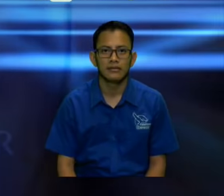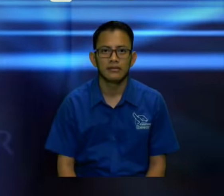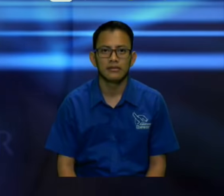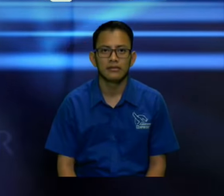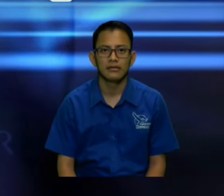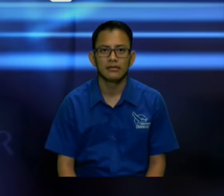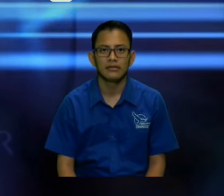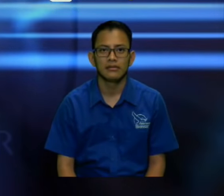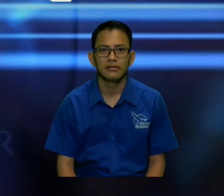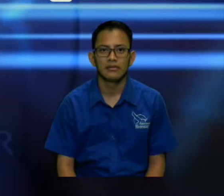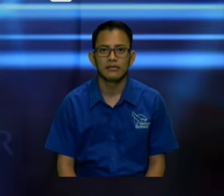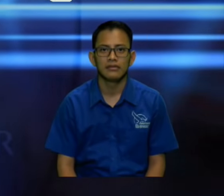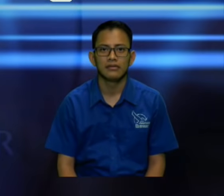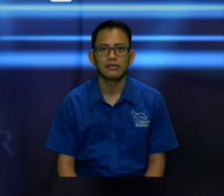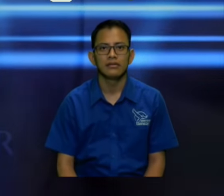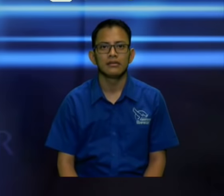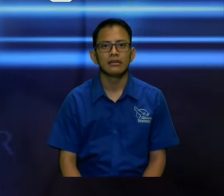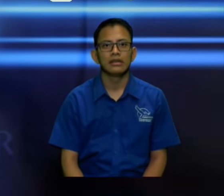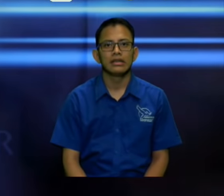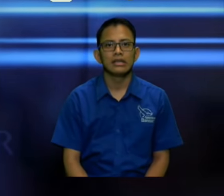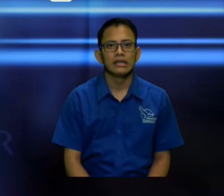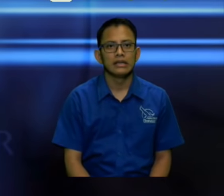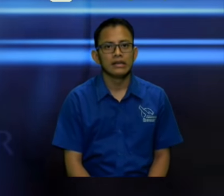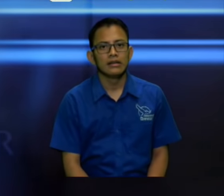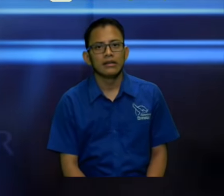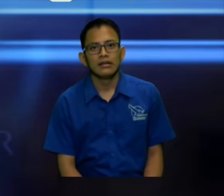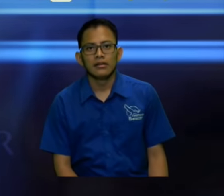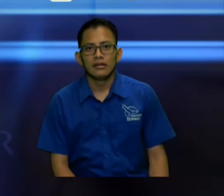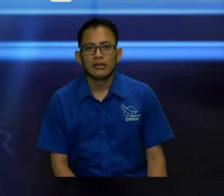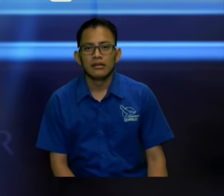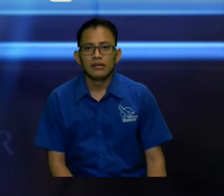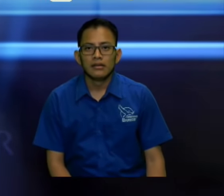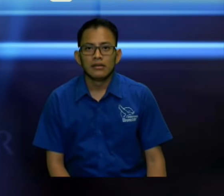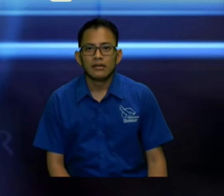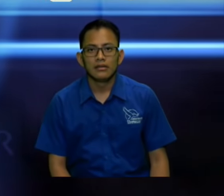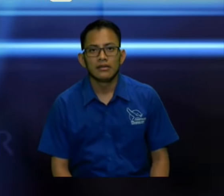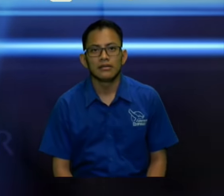Si quiere, le ponemos aquí información.